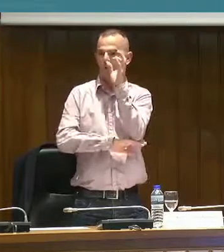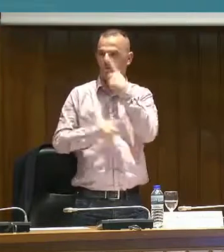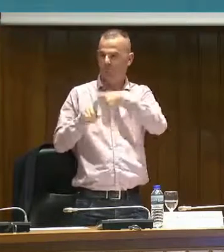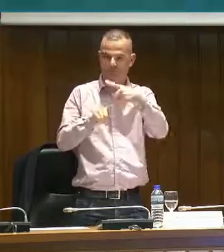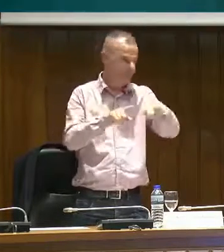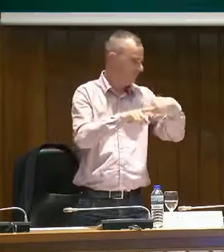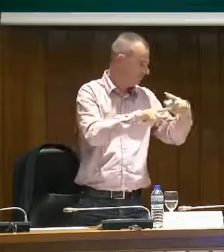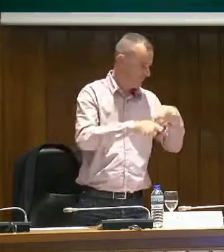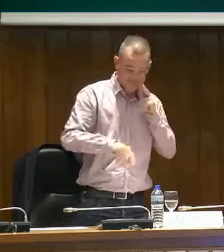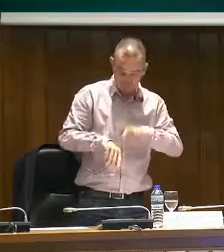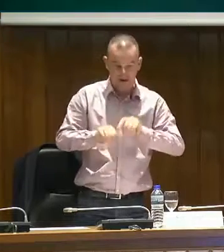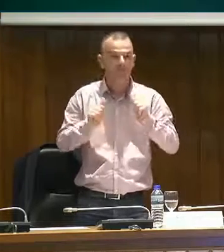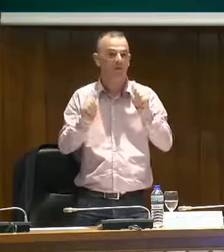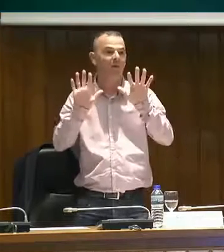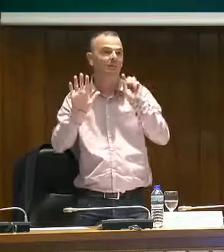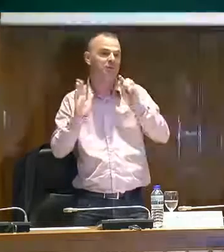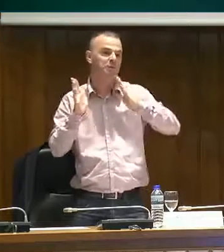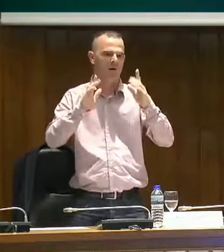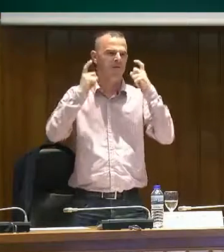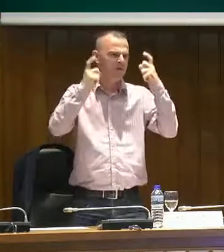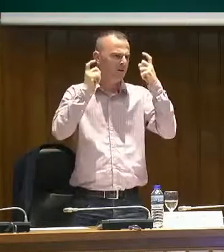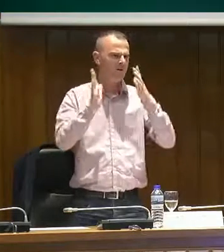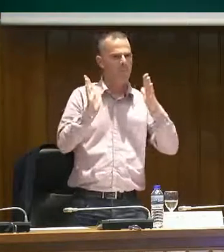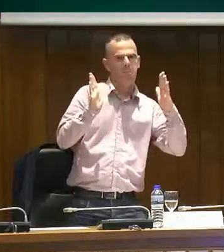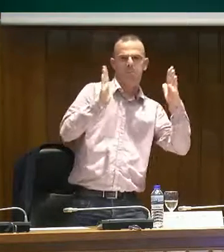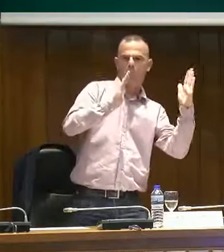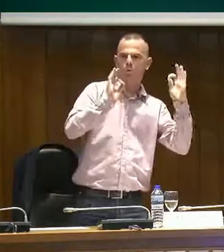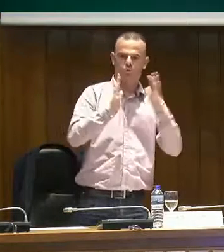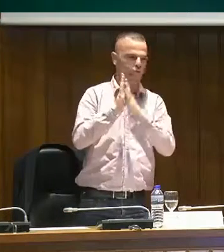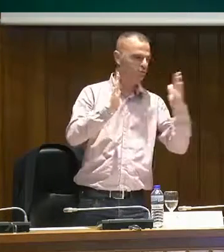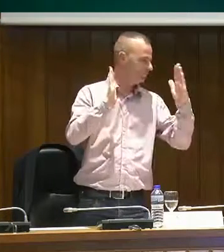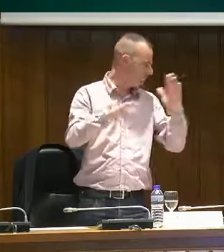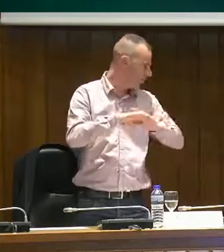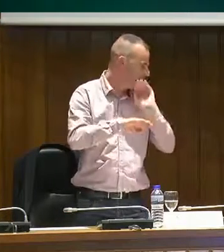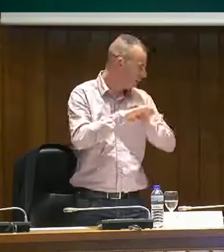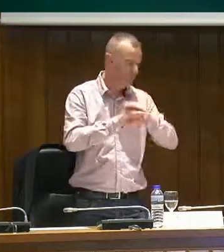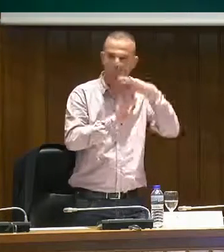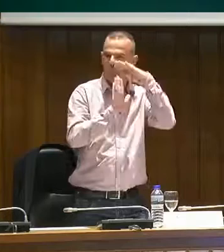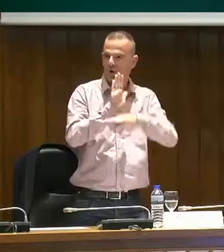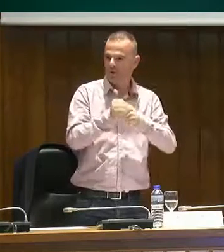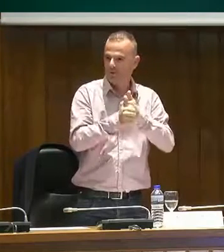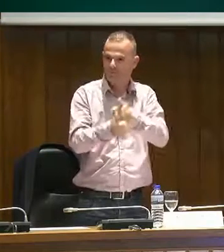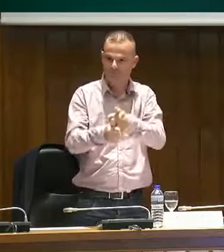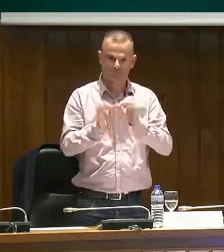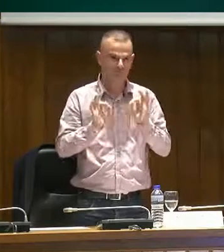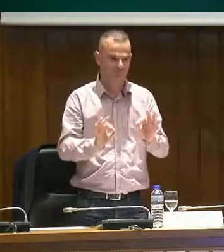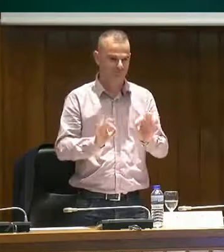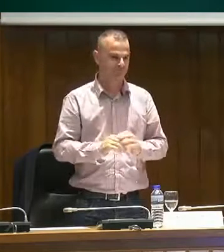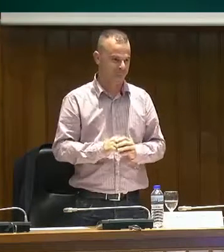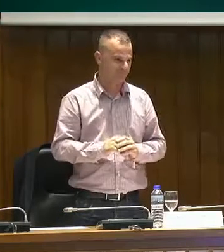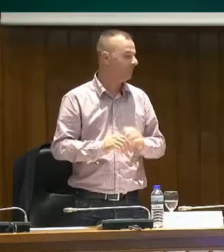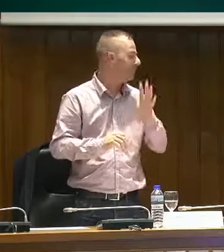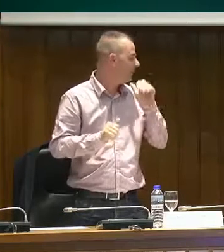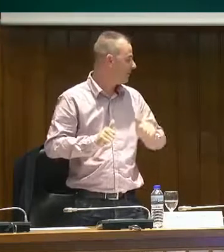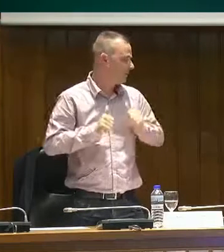Me toca a mí moderar las 5 ponencias que se van a desarrollar. Llevamos un retraso de 10 minutos, pero vamos a intentar ajustarnos